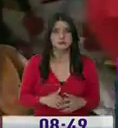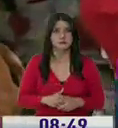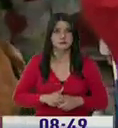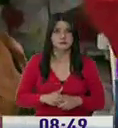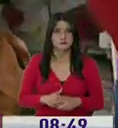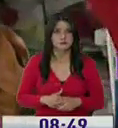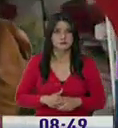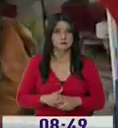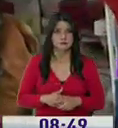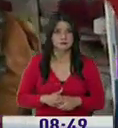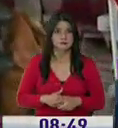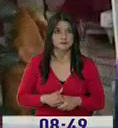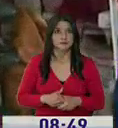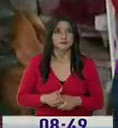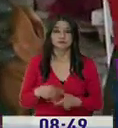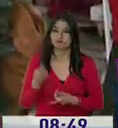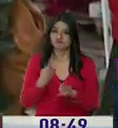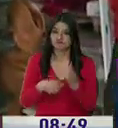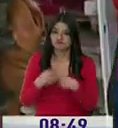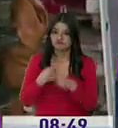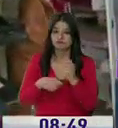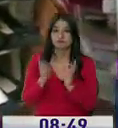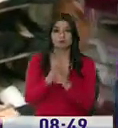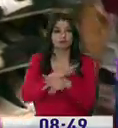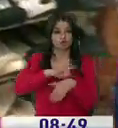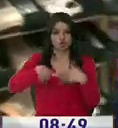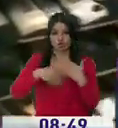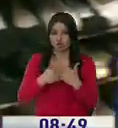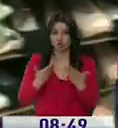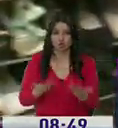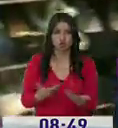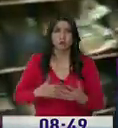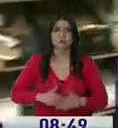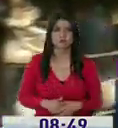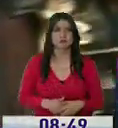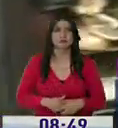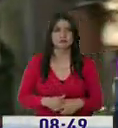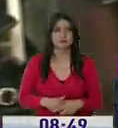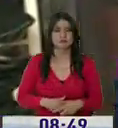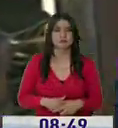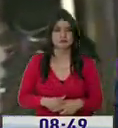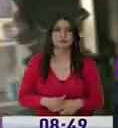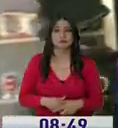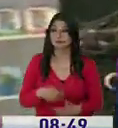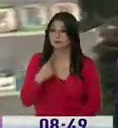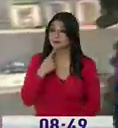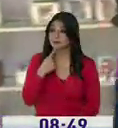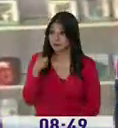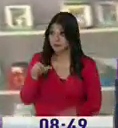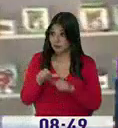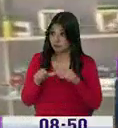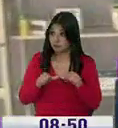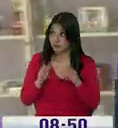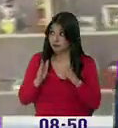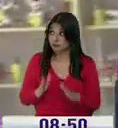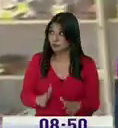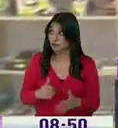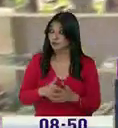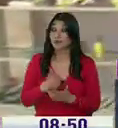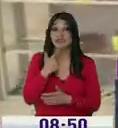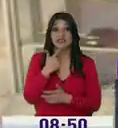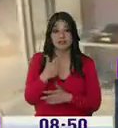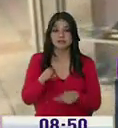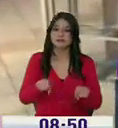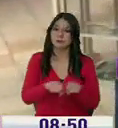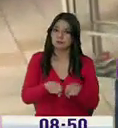Aquí expendemos productos de todo tipo. Como dijo ya el señor administrador, expendemos